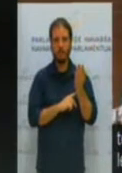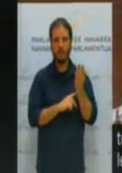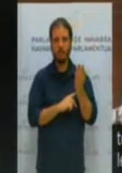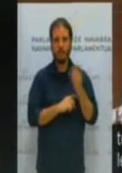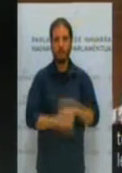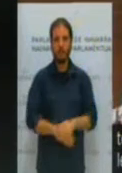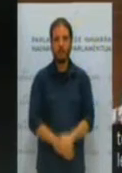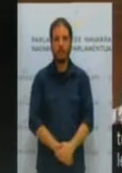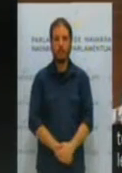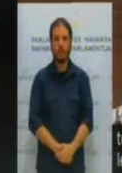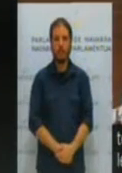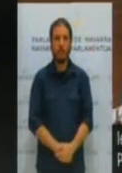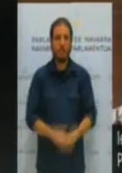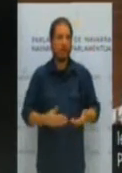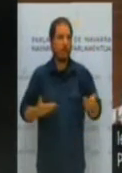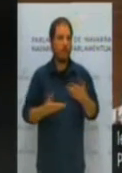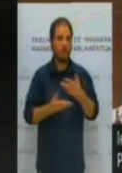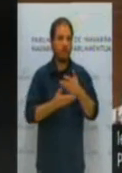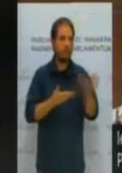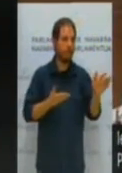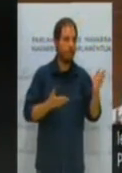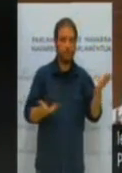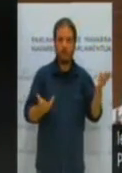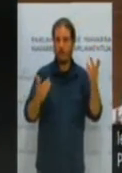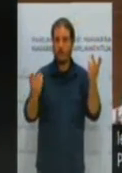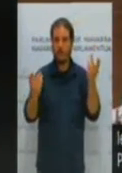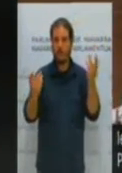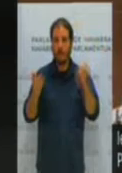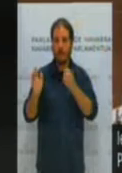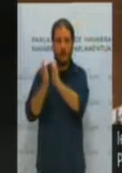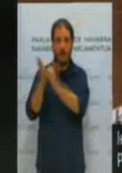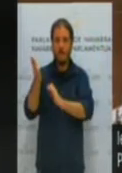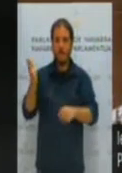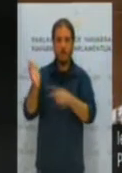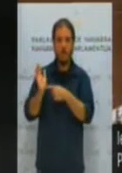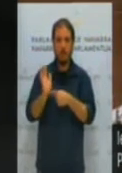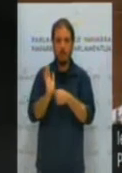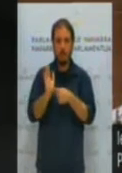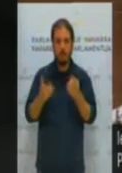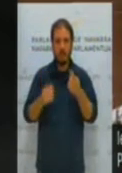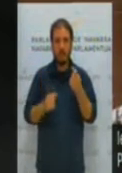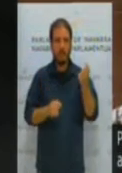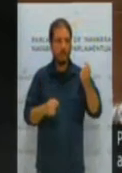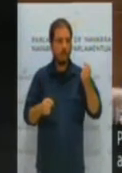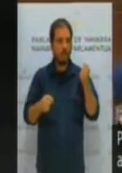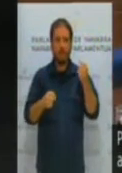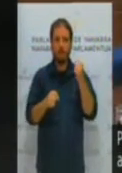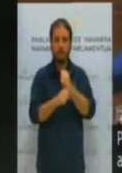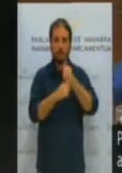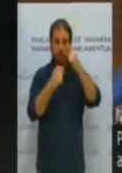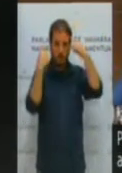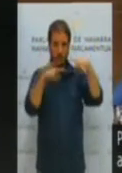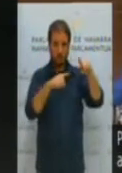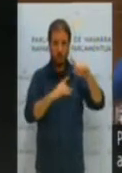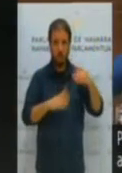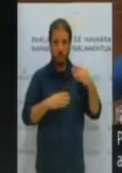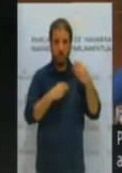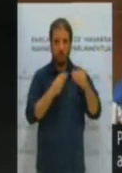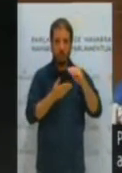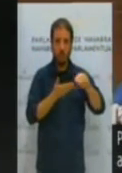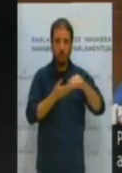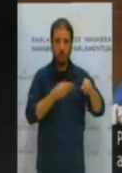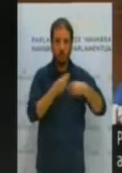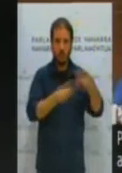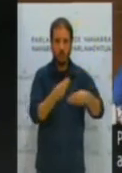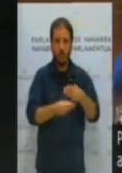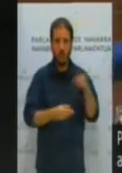Por lo demás, en este retrato vemos también cómo hay actuaciones de oficio, pues una en relación